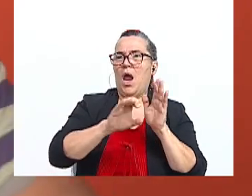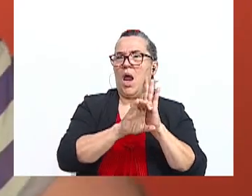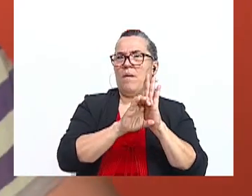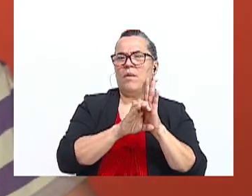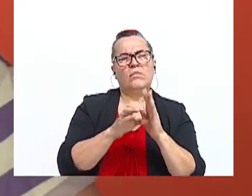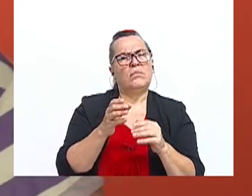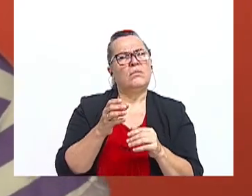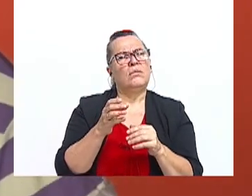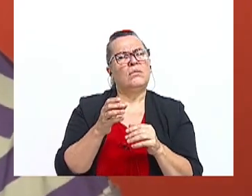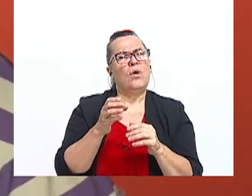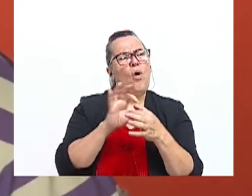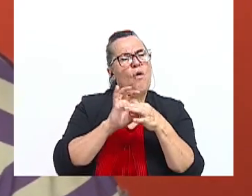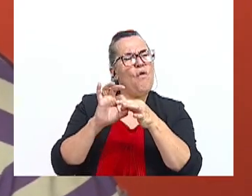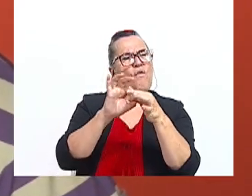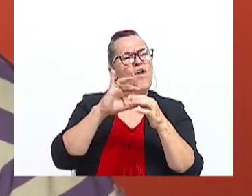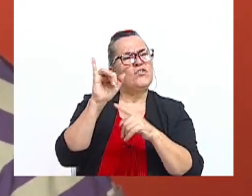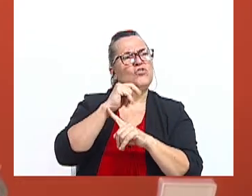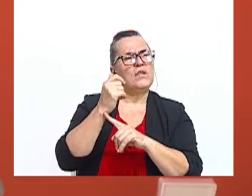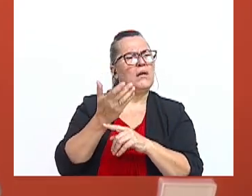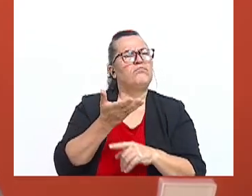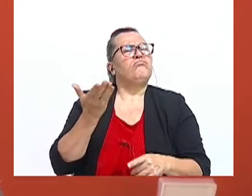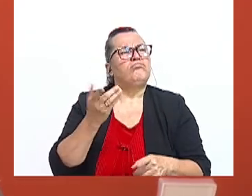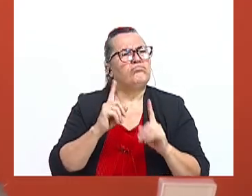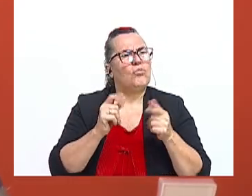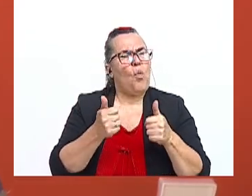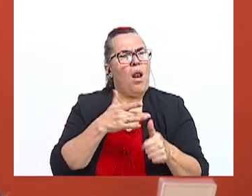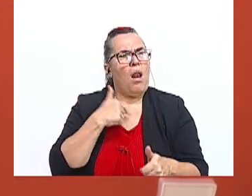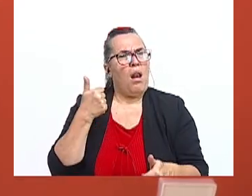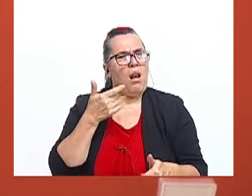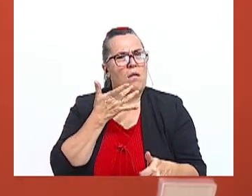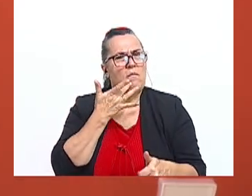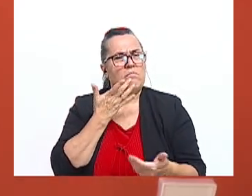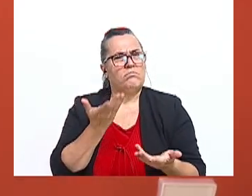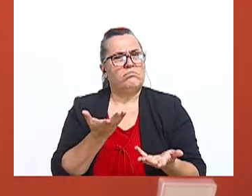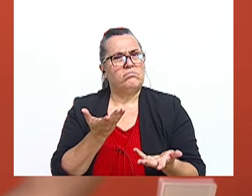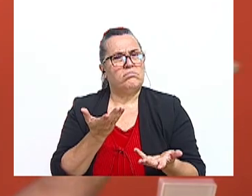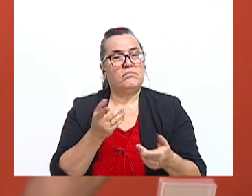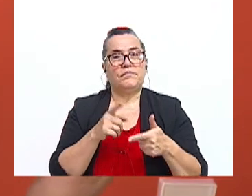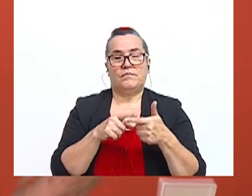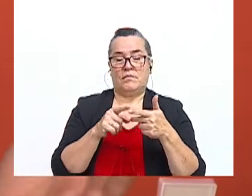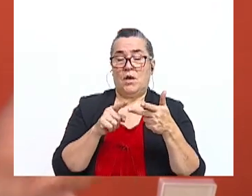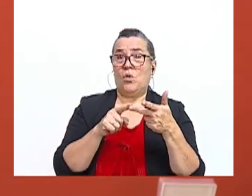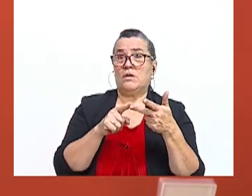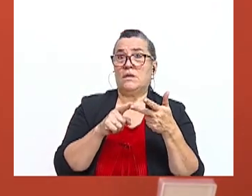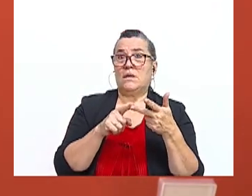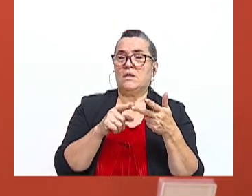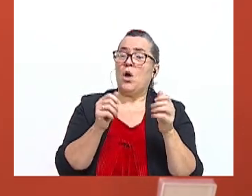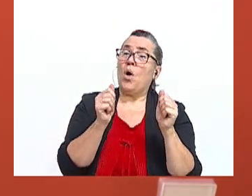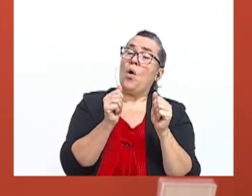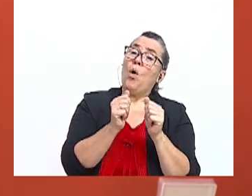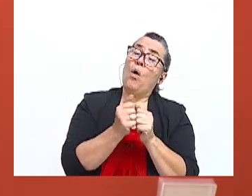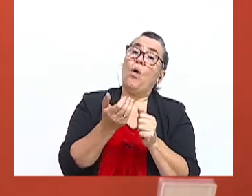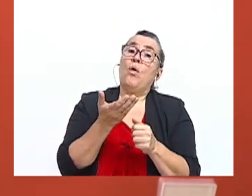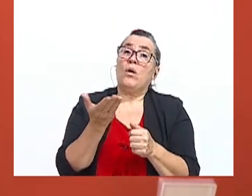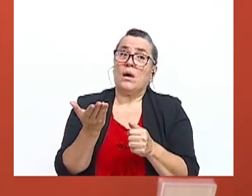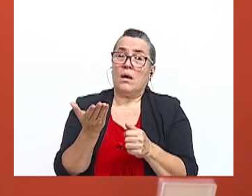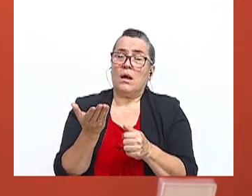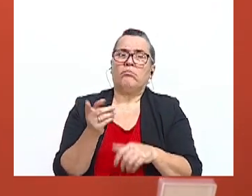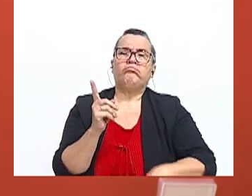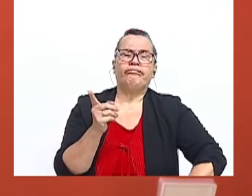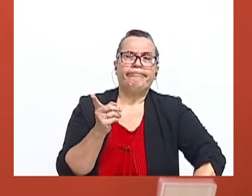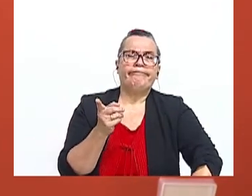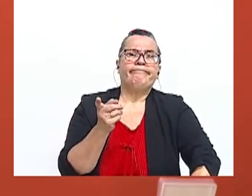¿con qué red social te sentís mejor? La segunda es ¿con qué? Es muy similar a la anterior, pero